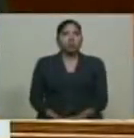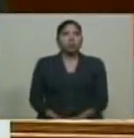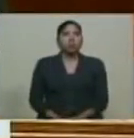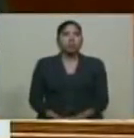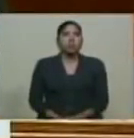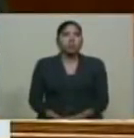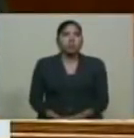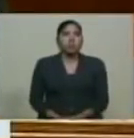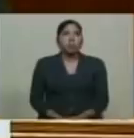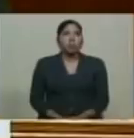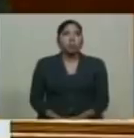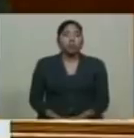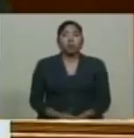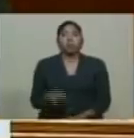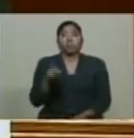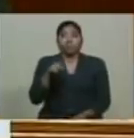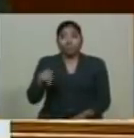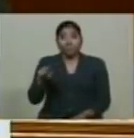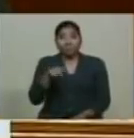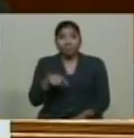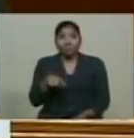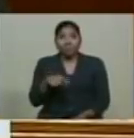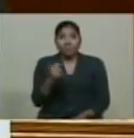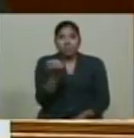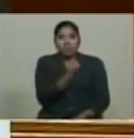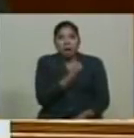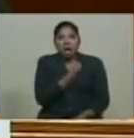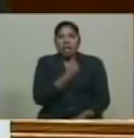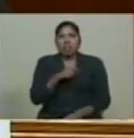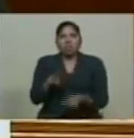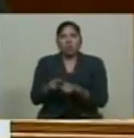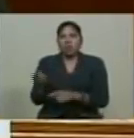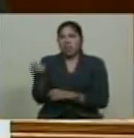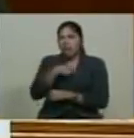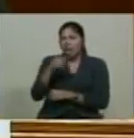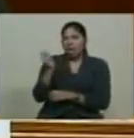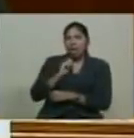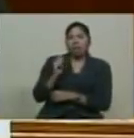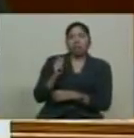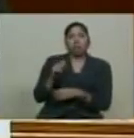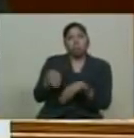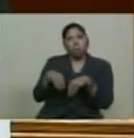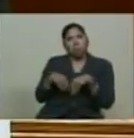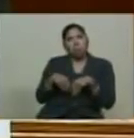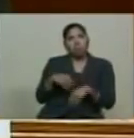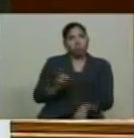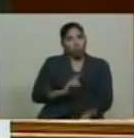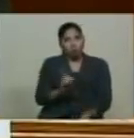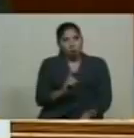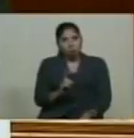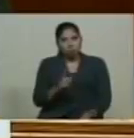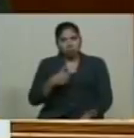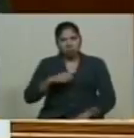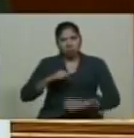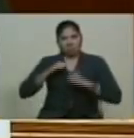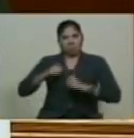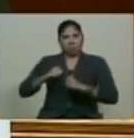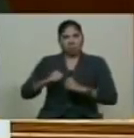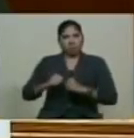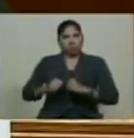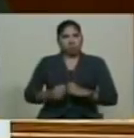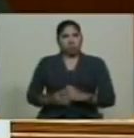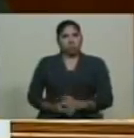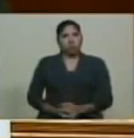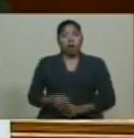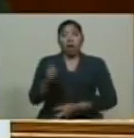cuando eran masacrados, ninguno de ellos se rindió. No, así seremos nosotros. Algunos